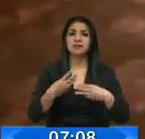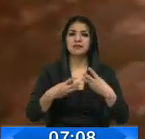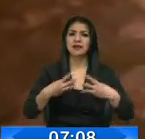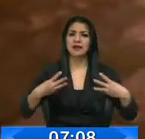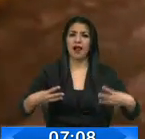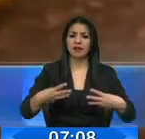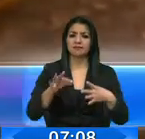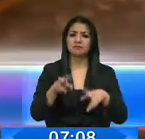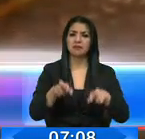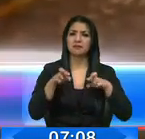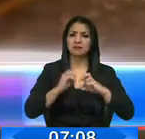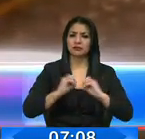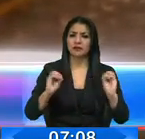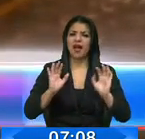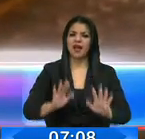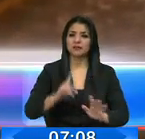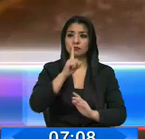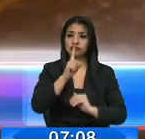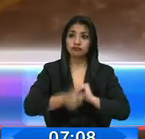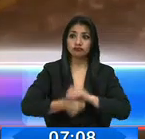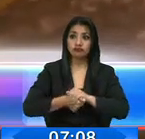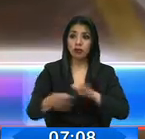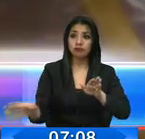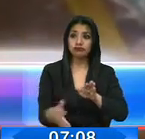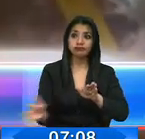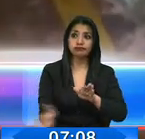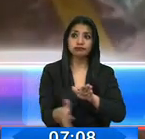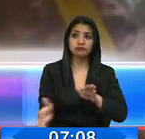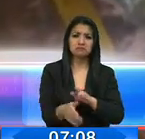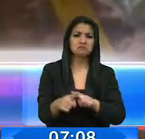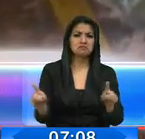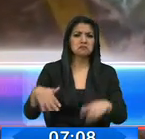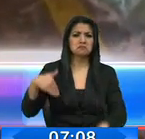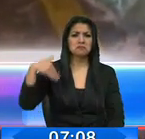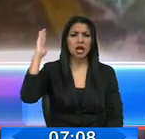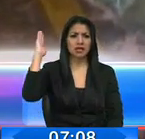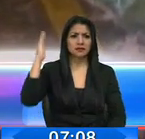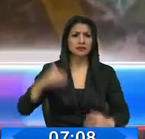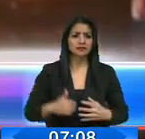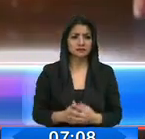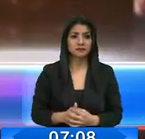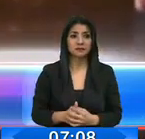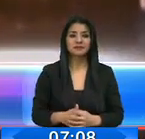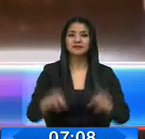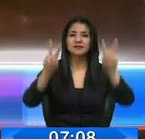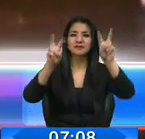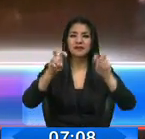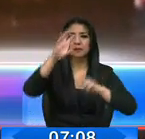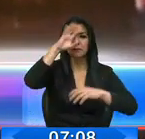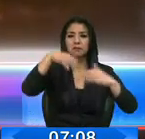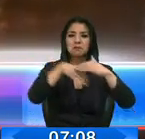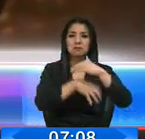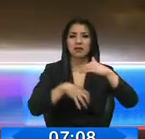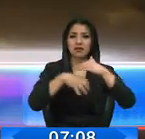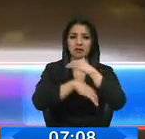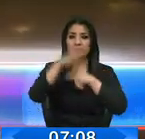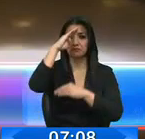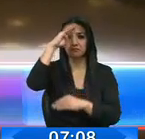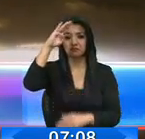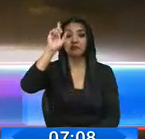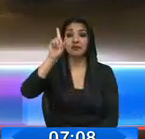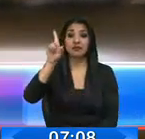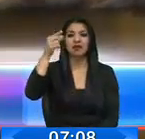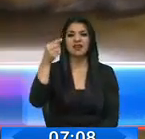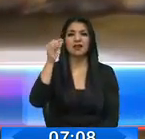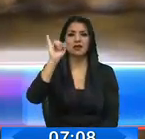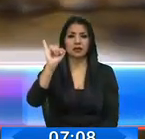o permisos, la novedad es que dicha actividad ilegal se ha incrementado. En esta ocasión la información fue entregada por agentes de la DGI. Sabían que